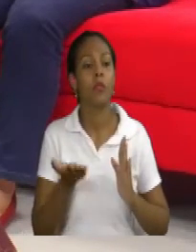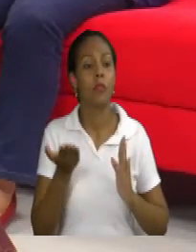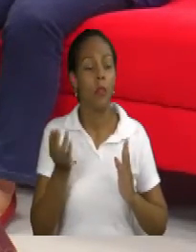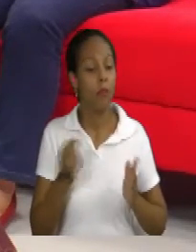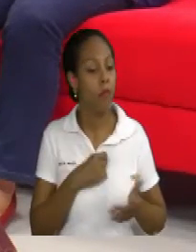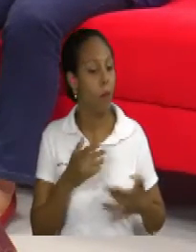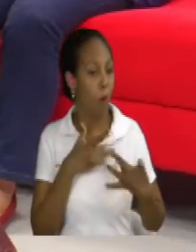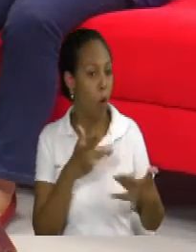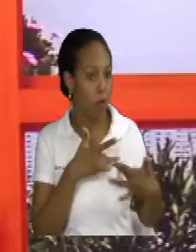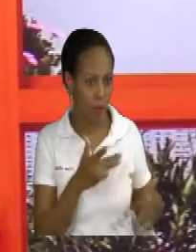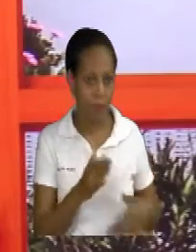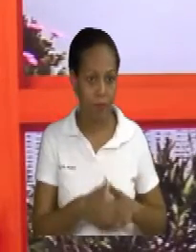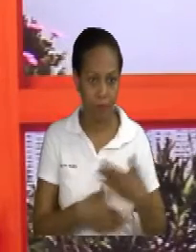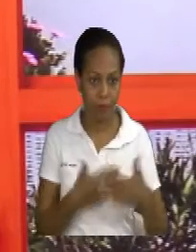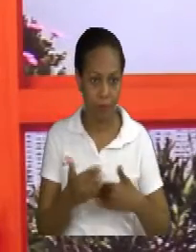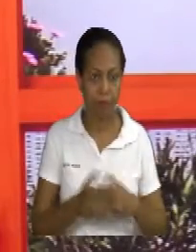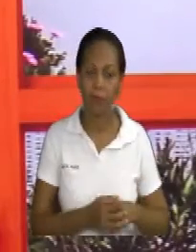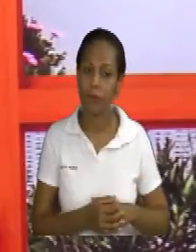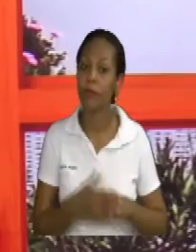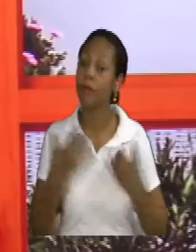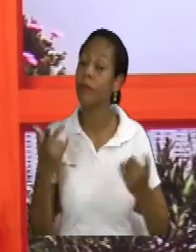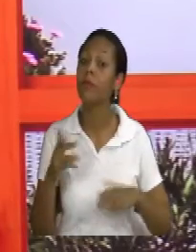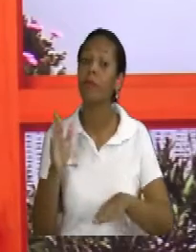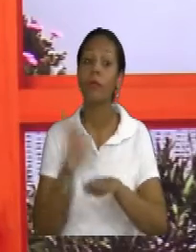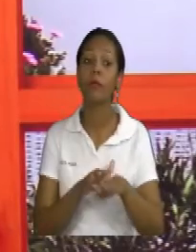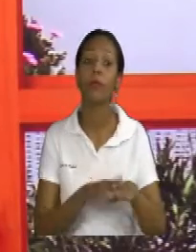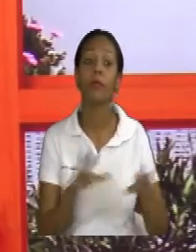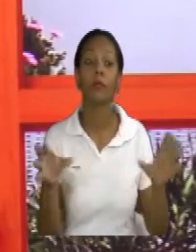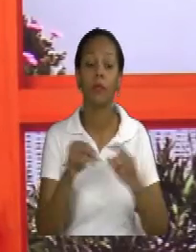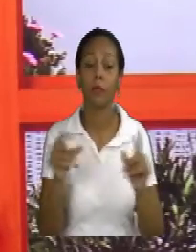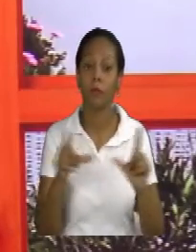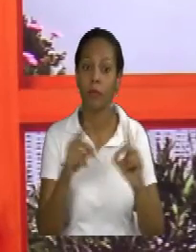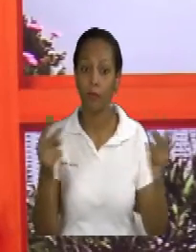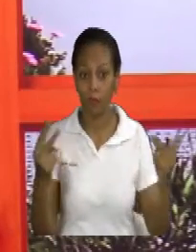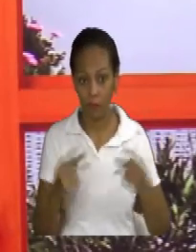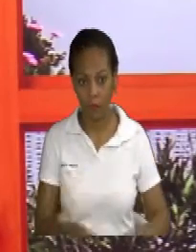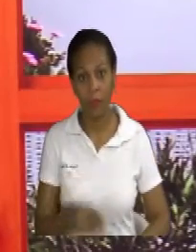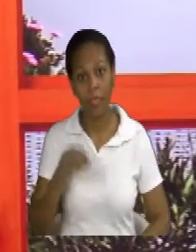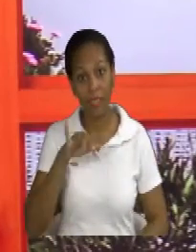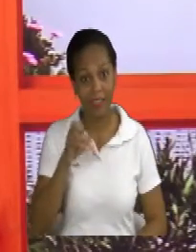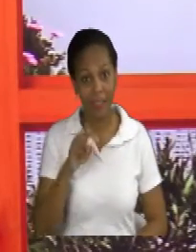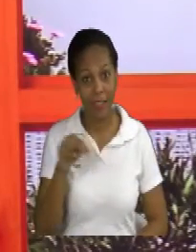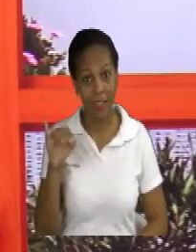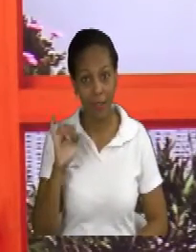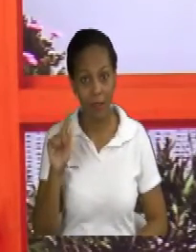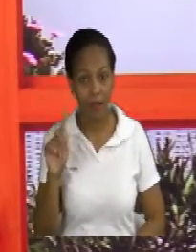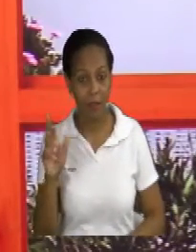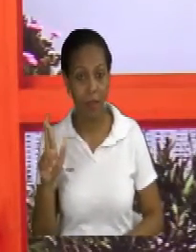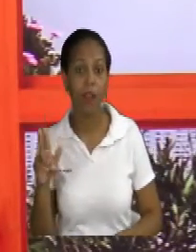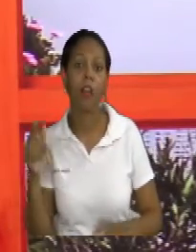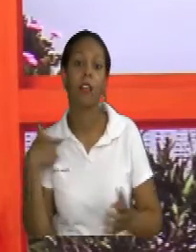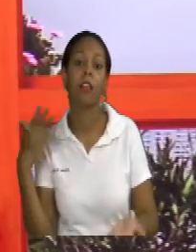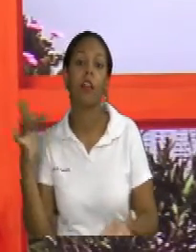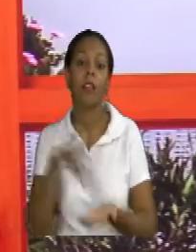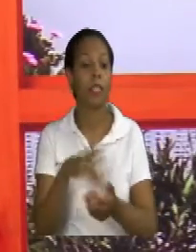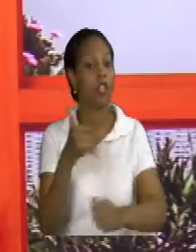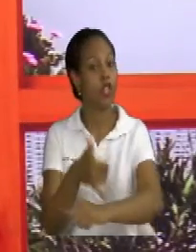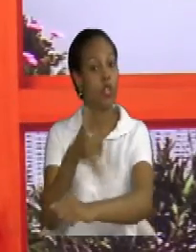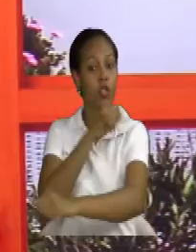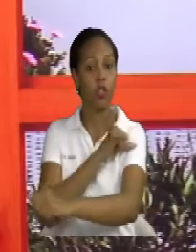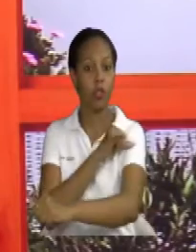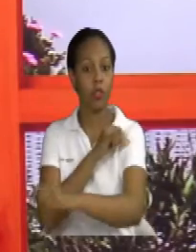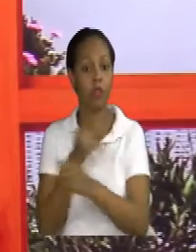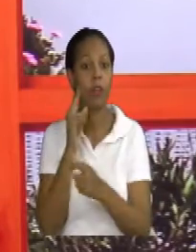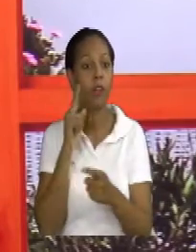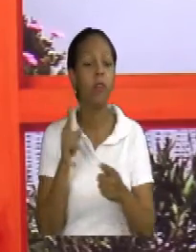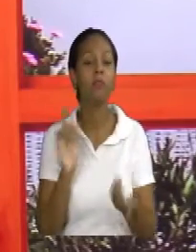ciudad. Yo les cuento, queridos televidentes, que nuestra hermosa Jennifer Gallegos estuvo en nuestro vecino municipio, John Doe, con el